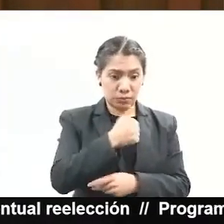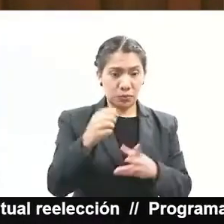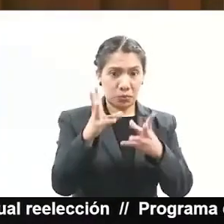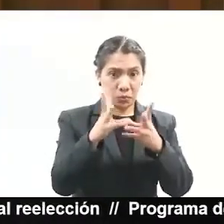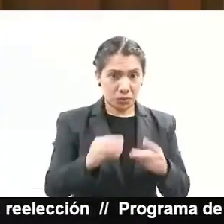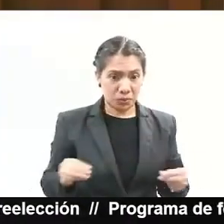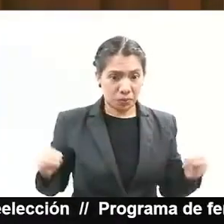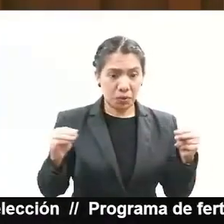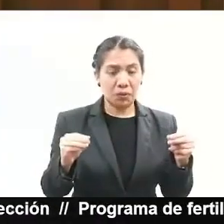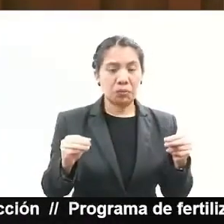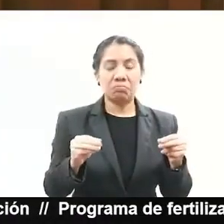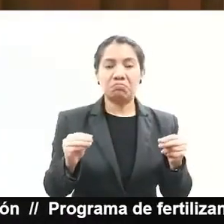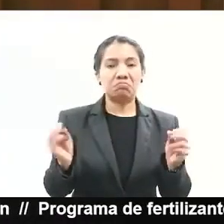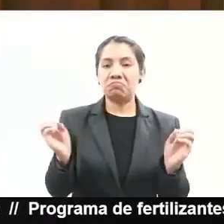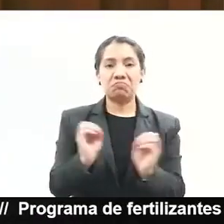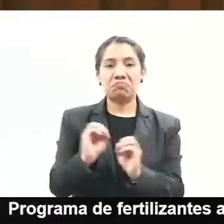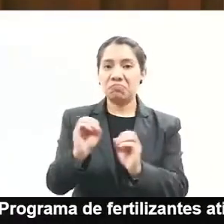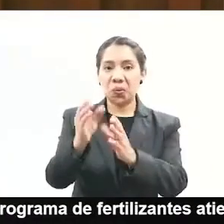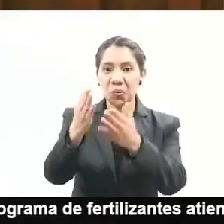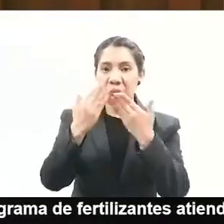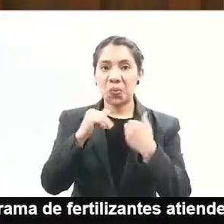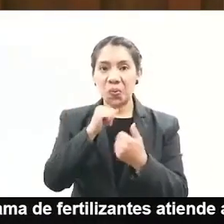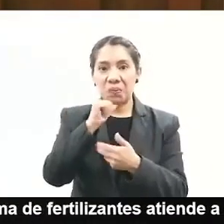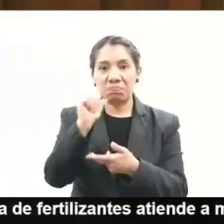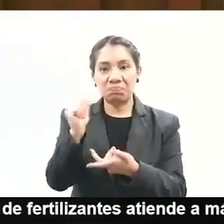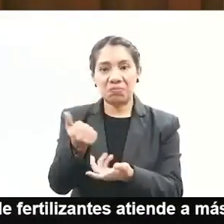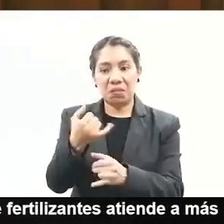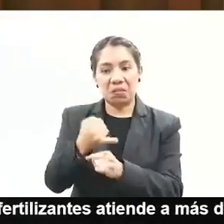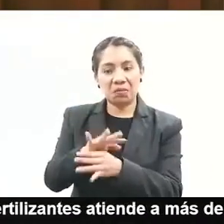estuvieron coordinadas por Tomás Cerón.